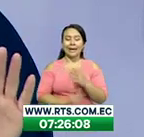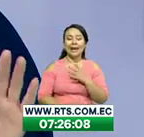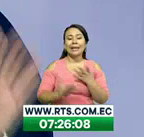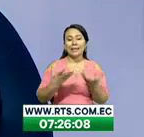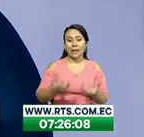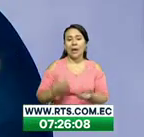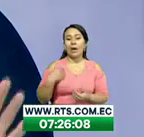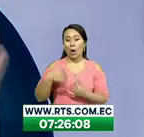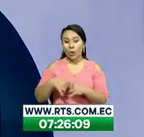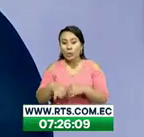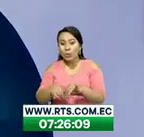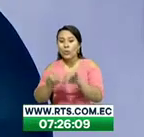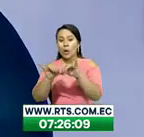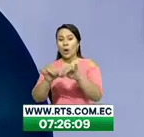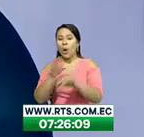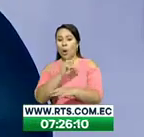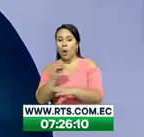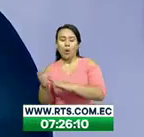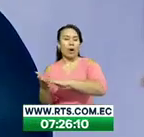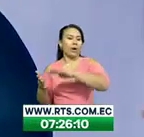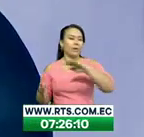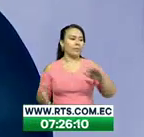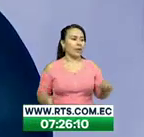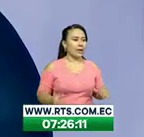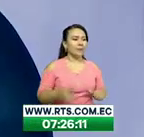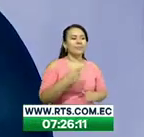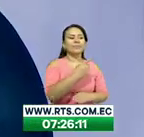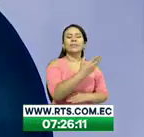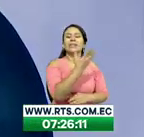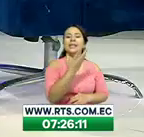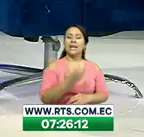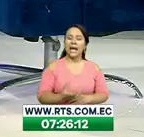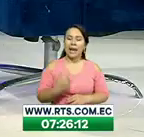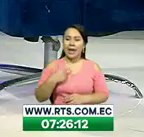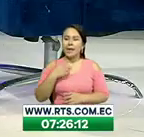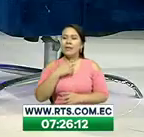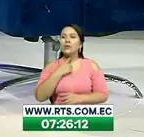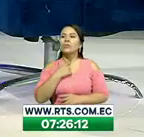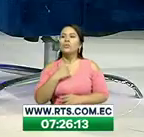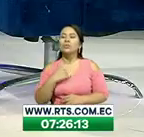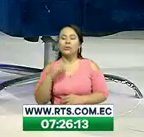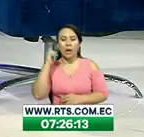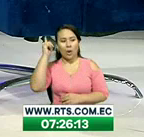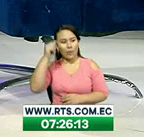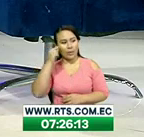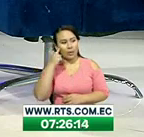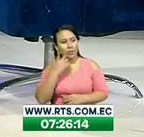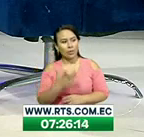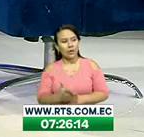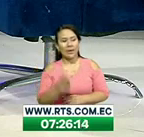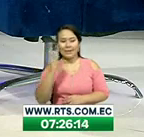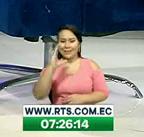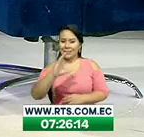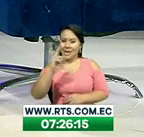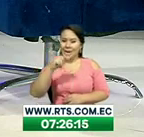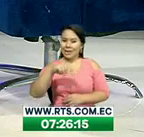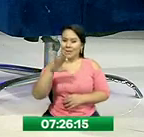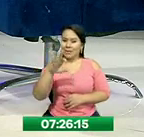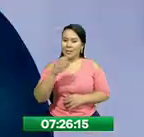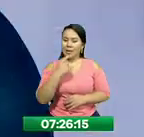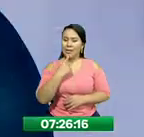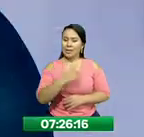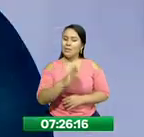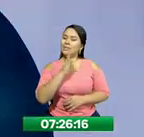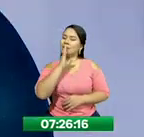vamos adelante o tomamos otro camino. ¿Y cuál es la aspiración o el deseo que tiene el Estado ecuatoriano? Bueno, desde CNT la respuesta tiene que